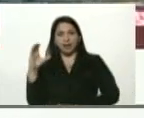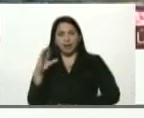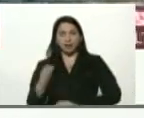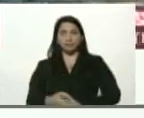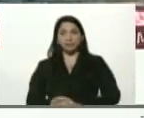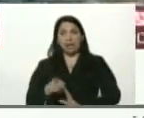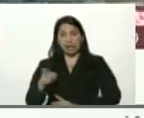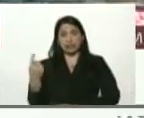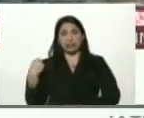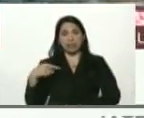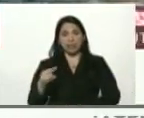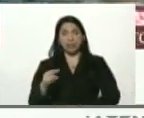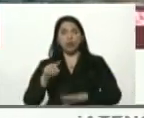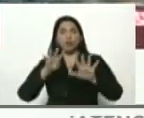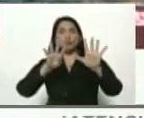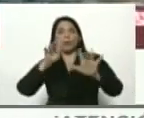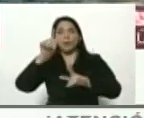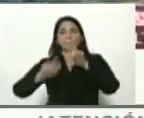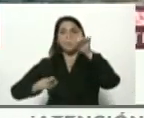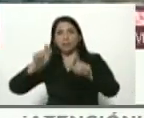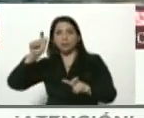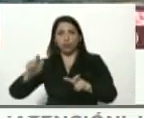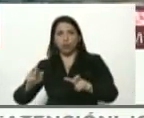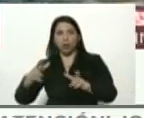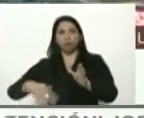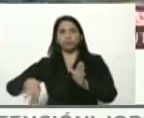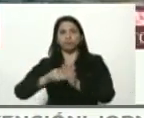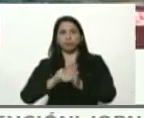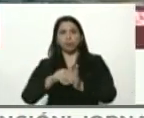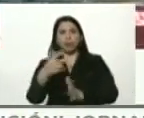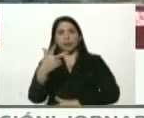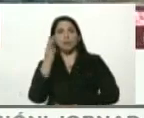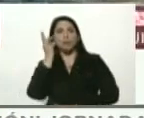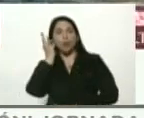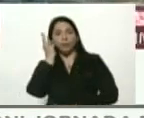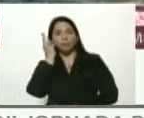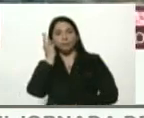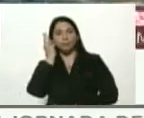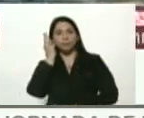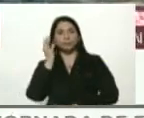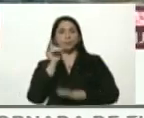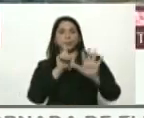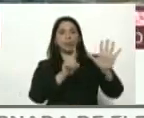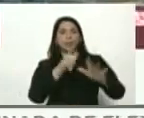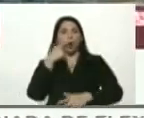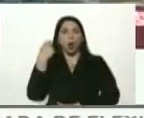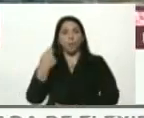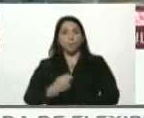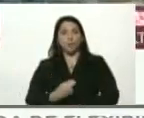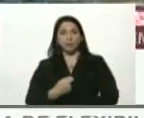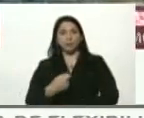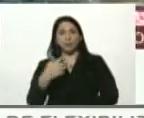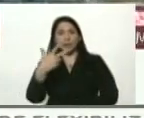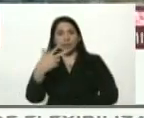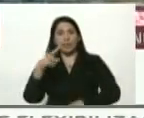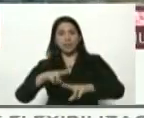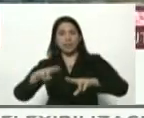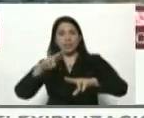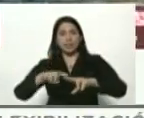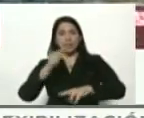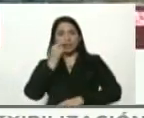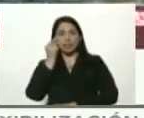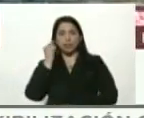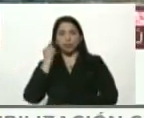Allí tenemos a 9 connacionales, 3 mujeres, 6 hombres y 3 menores de